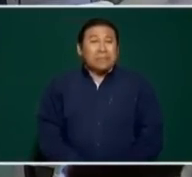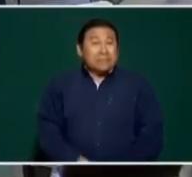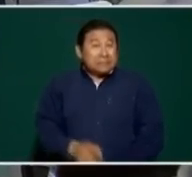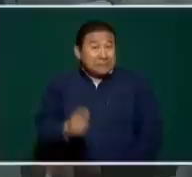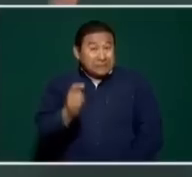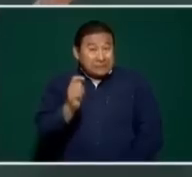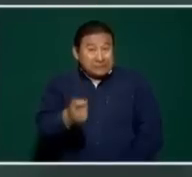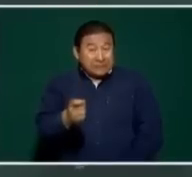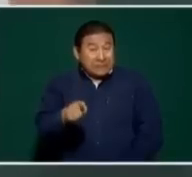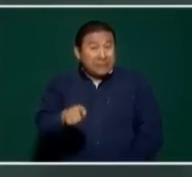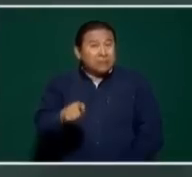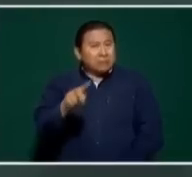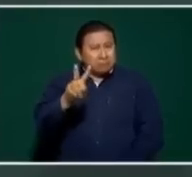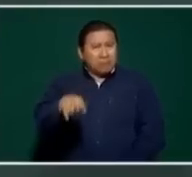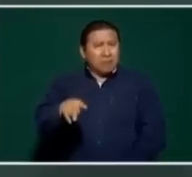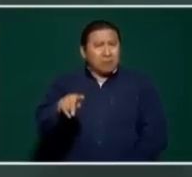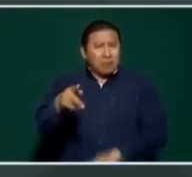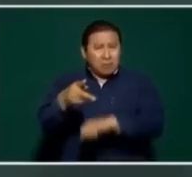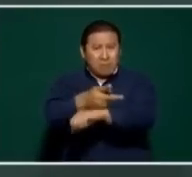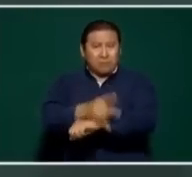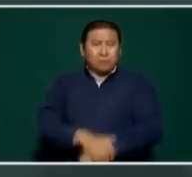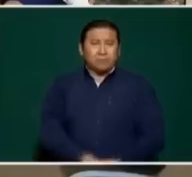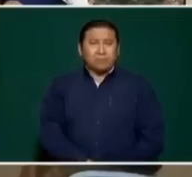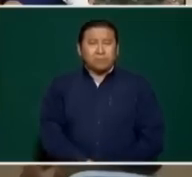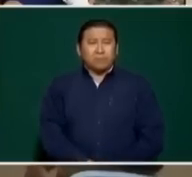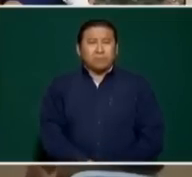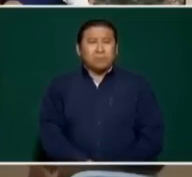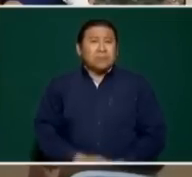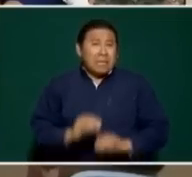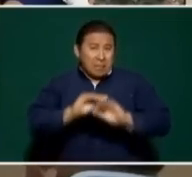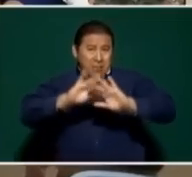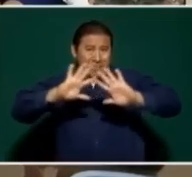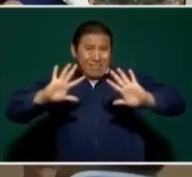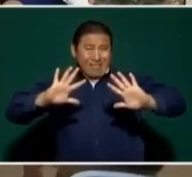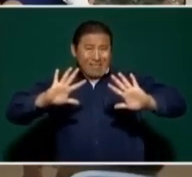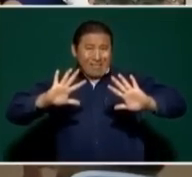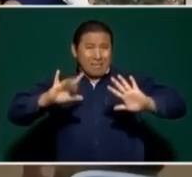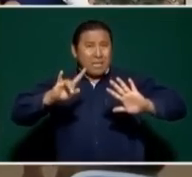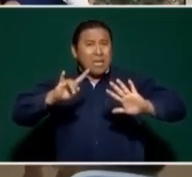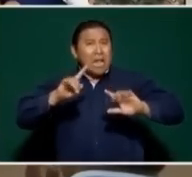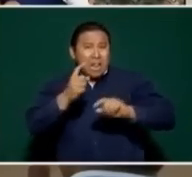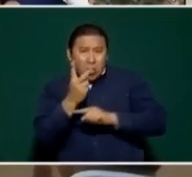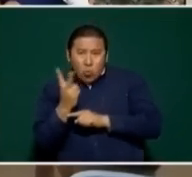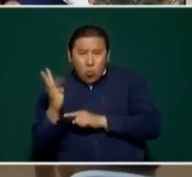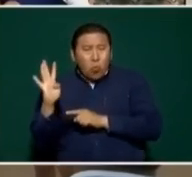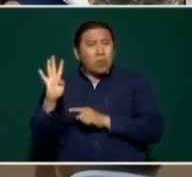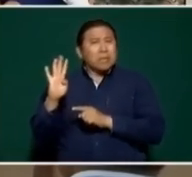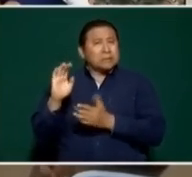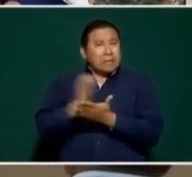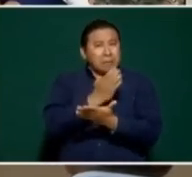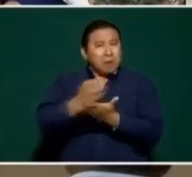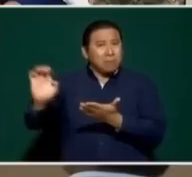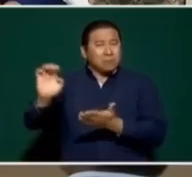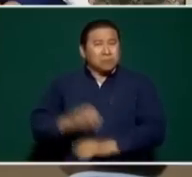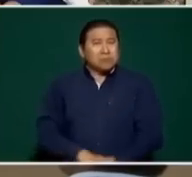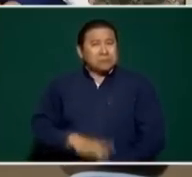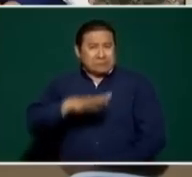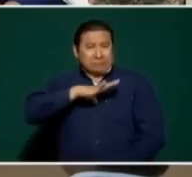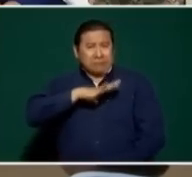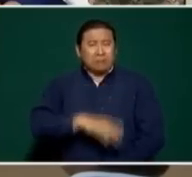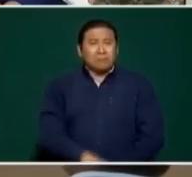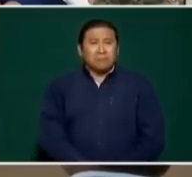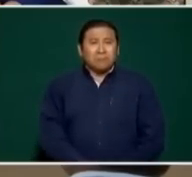Esa es la realidad. Claro, habían honrosas excepciones, aquí las hay,